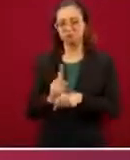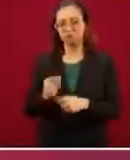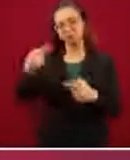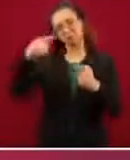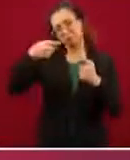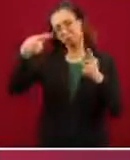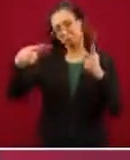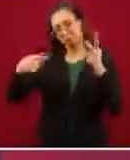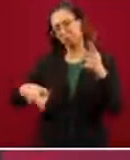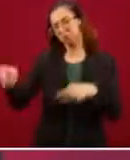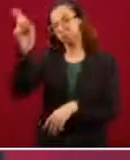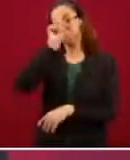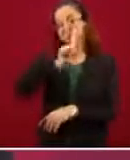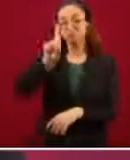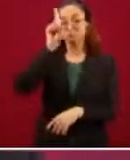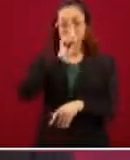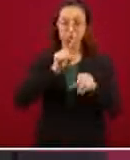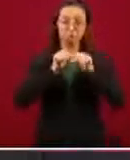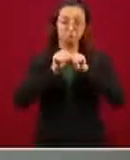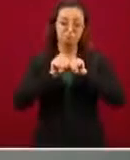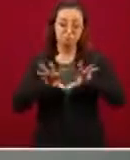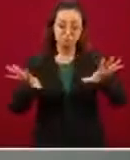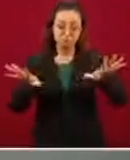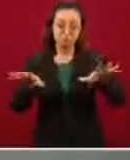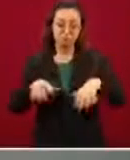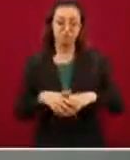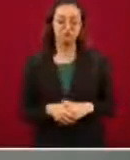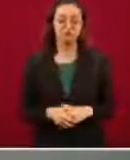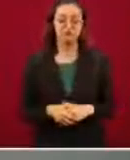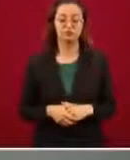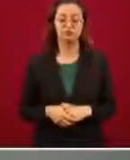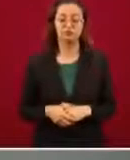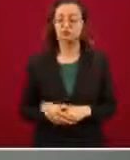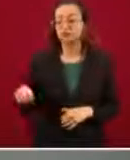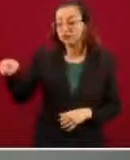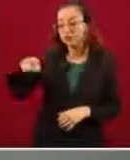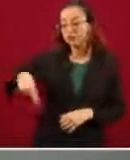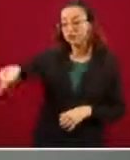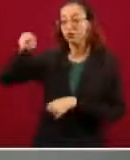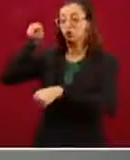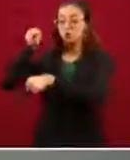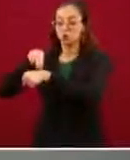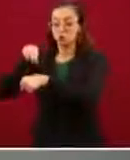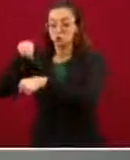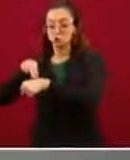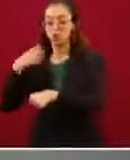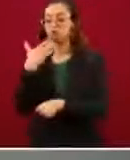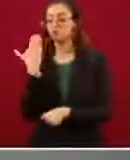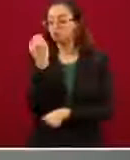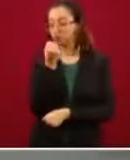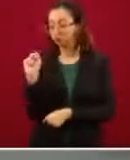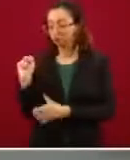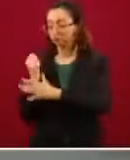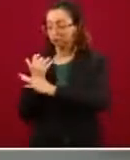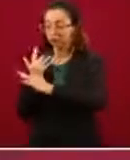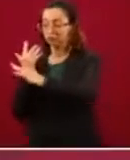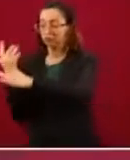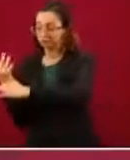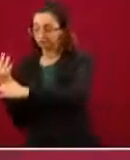recomendaciones a partir de lo que nos sugieran los médicos, los